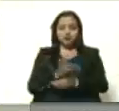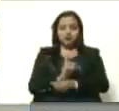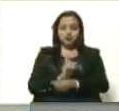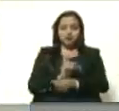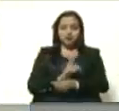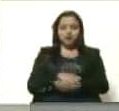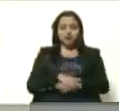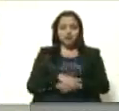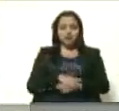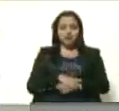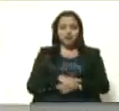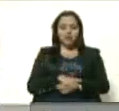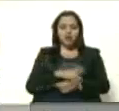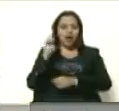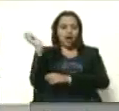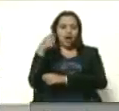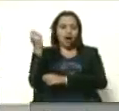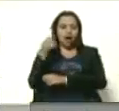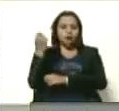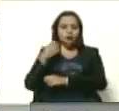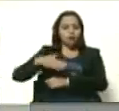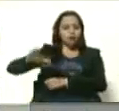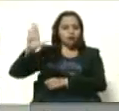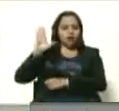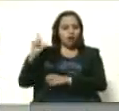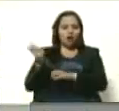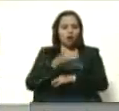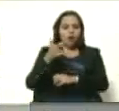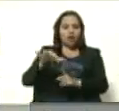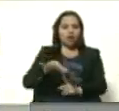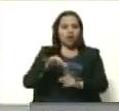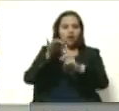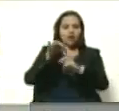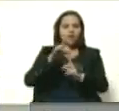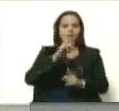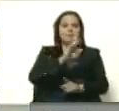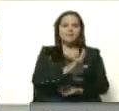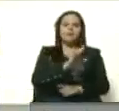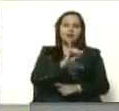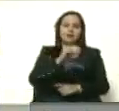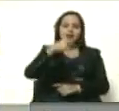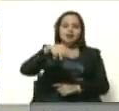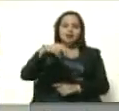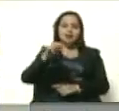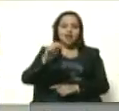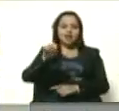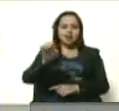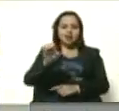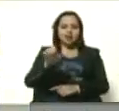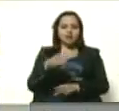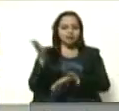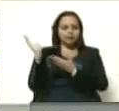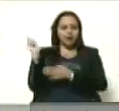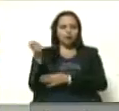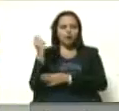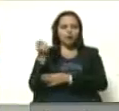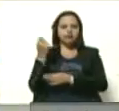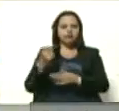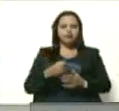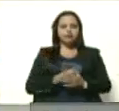al estado Apure, seguramente el gobernador electo, Eduardo Piñate. Nos trasladamos a Apure.